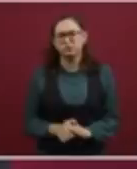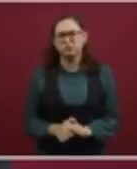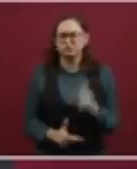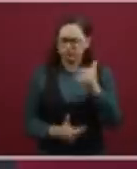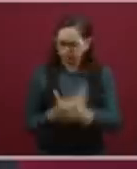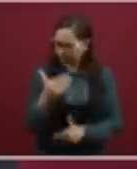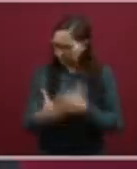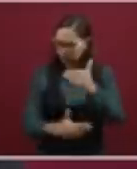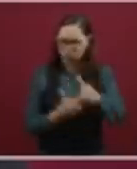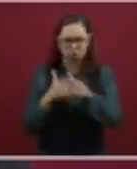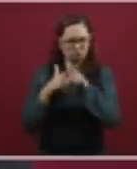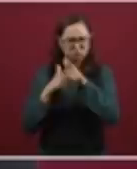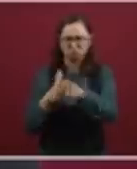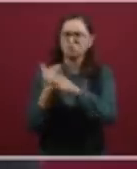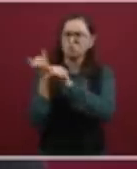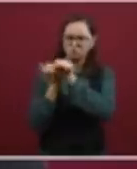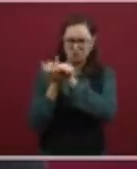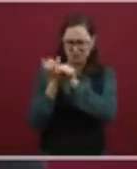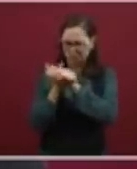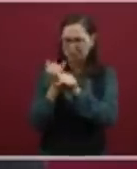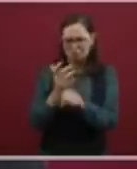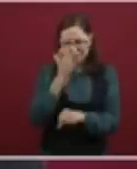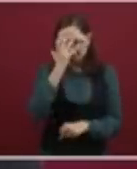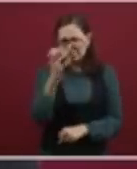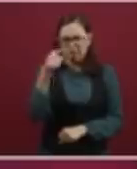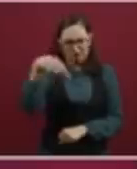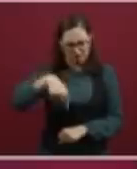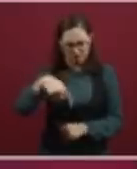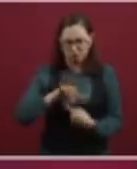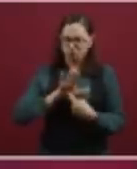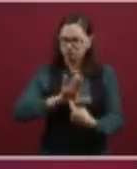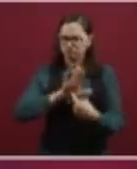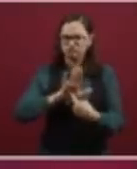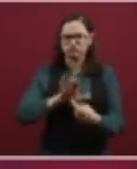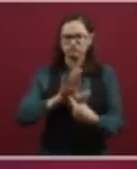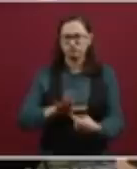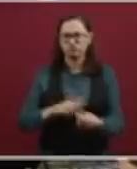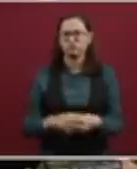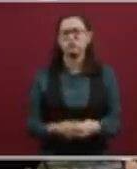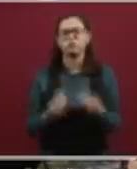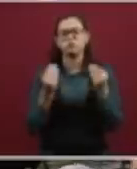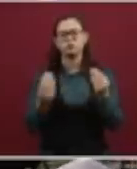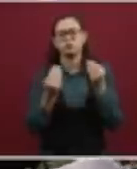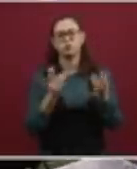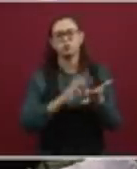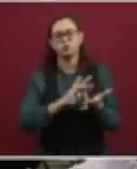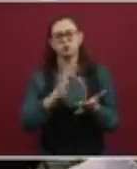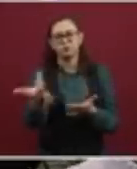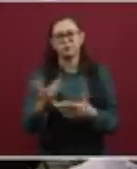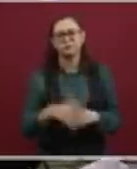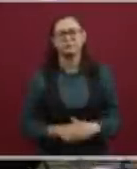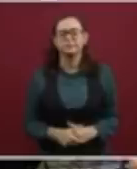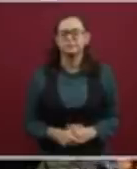darle seguimiento a este asunto aquí, sin problema. Muchísimas gracias.